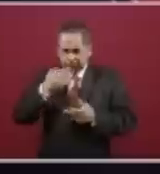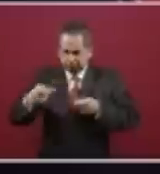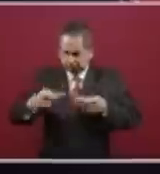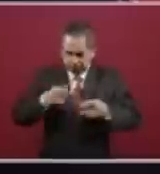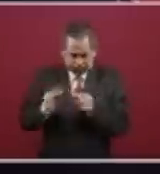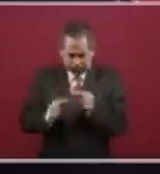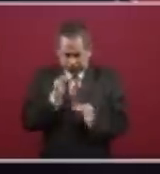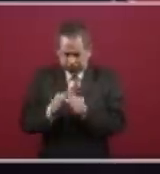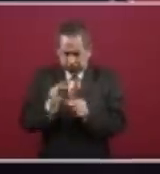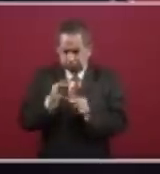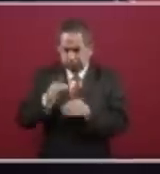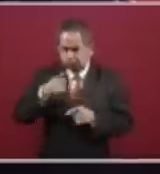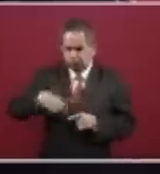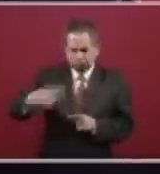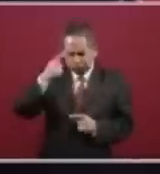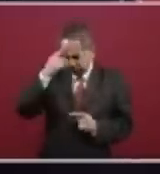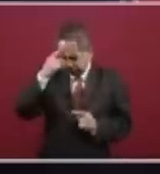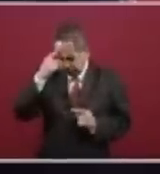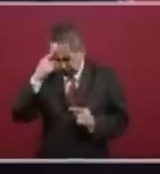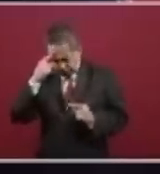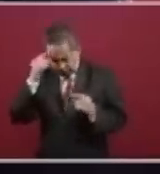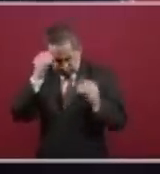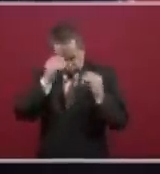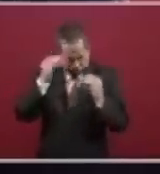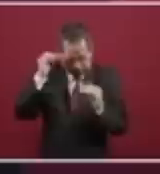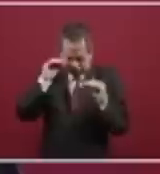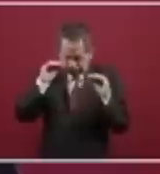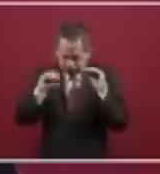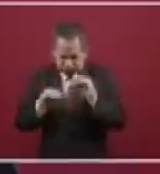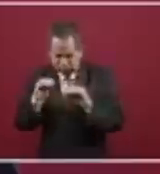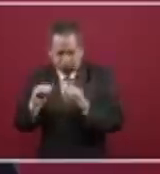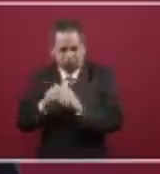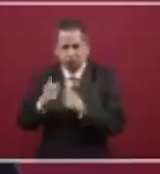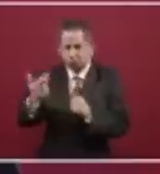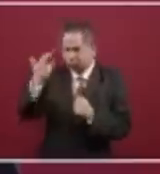bien concebido racional